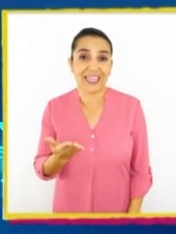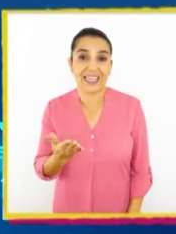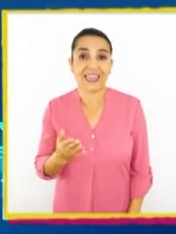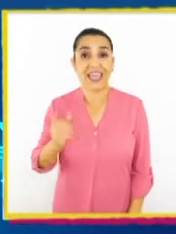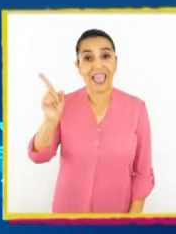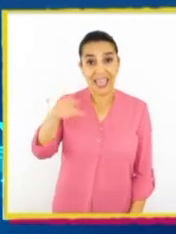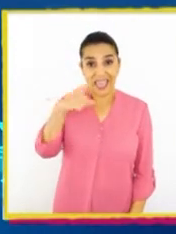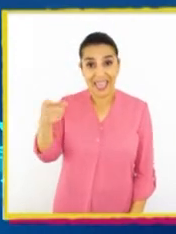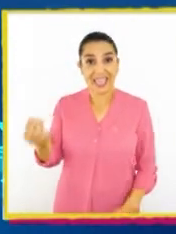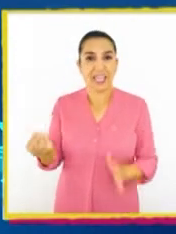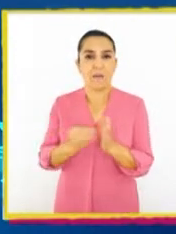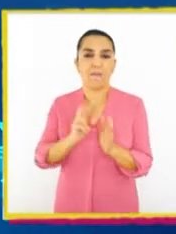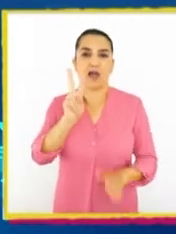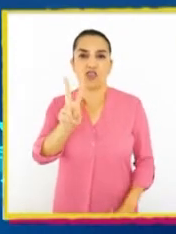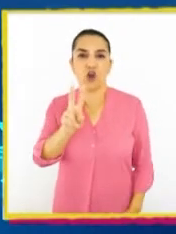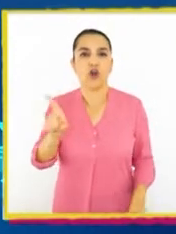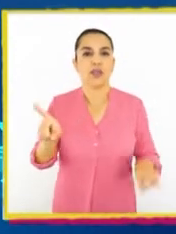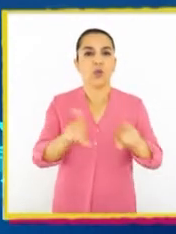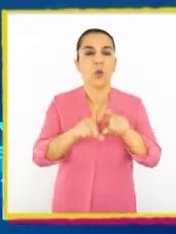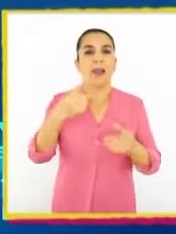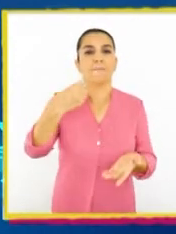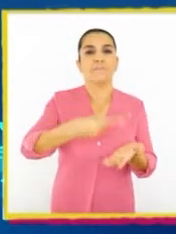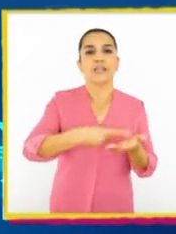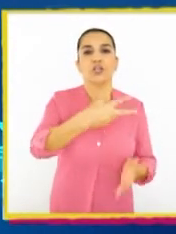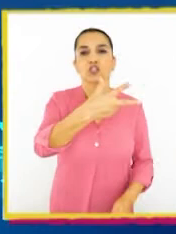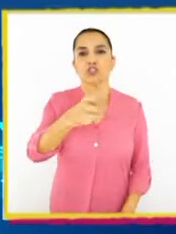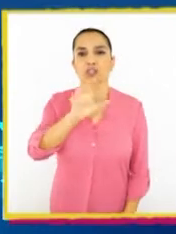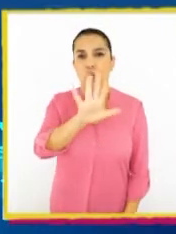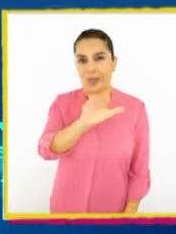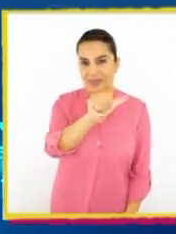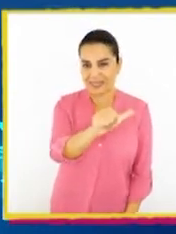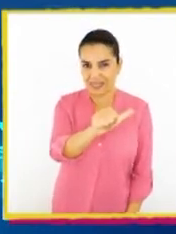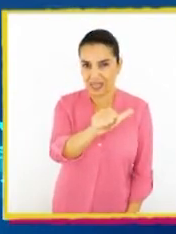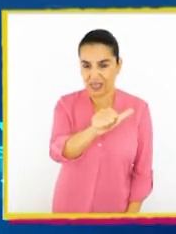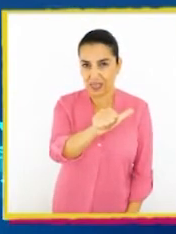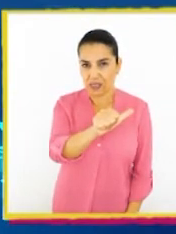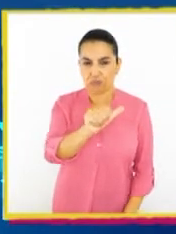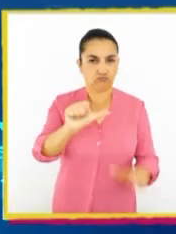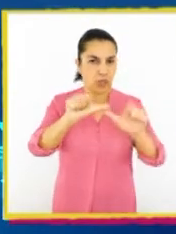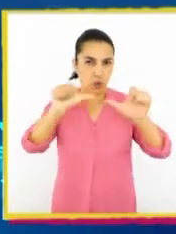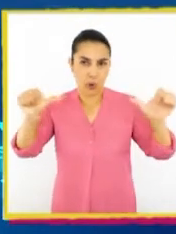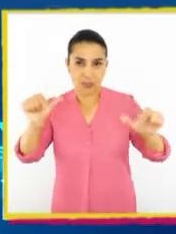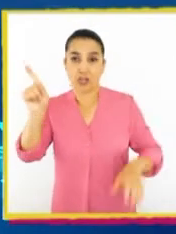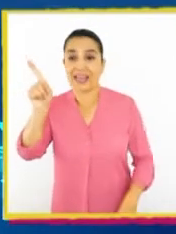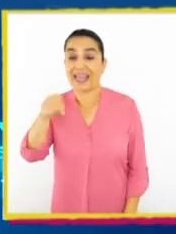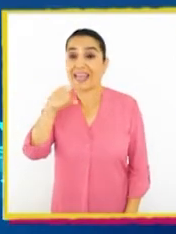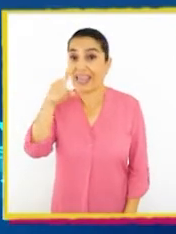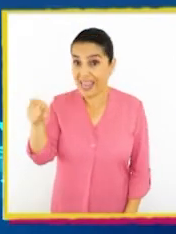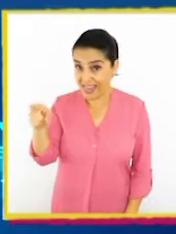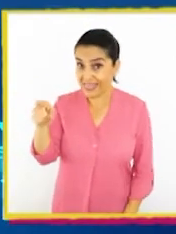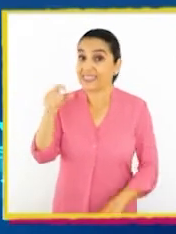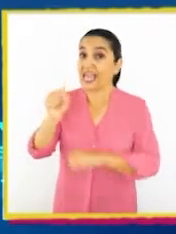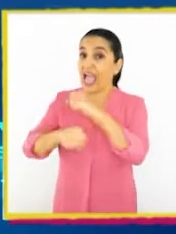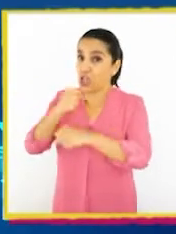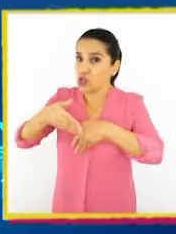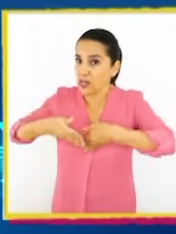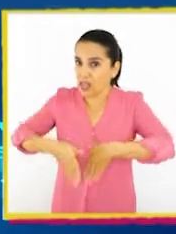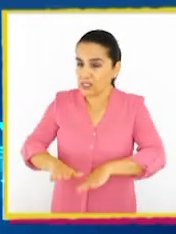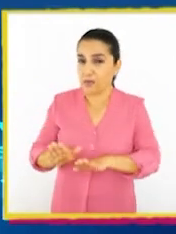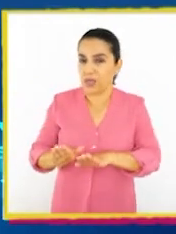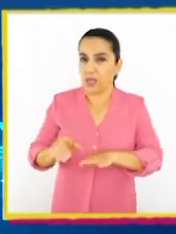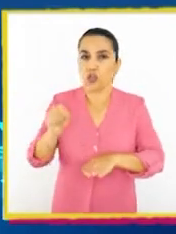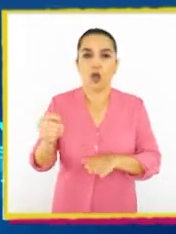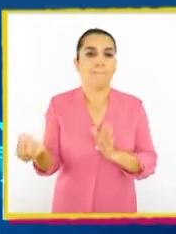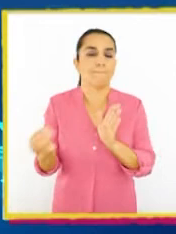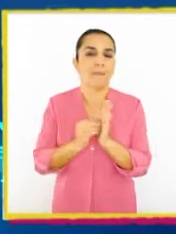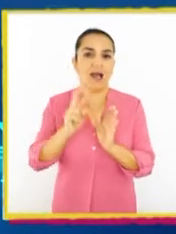Exacto, tenemos que x más 2 es igual a 1856. Nuestra ecuación sería x, que es el año de